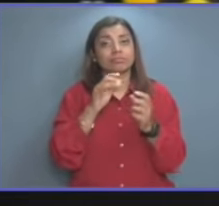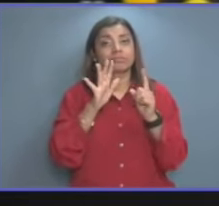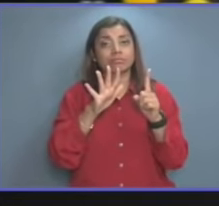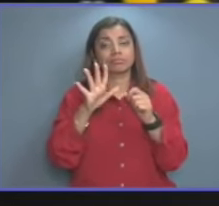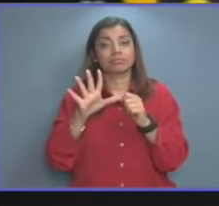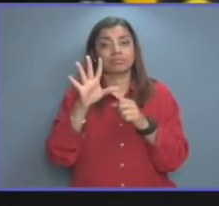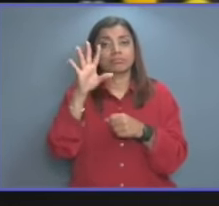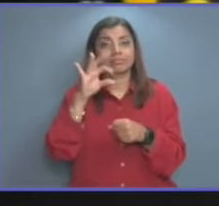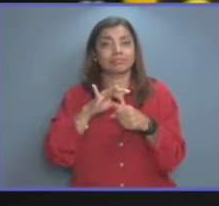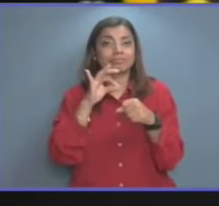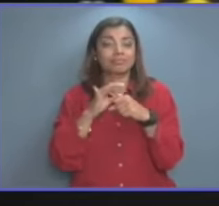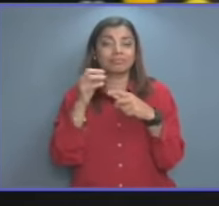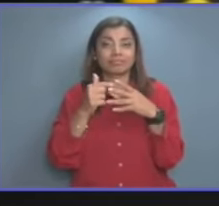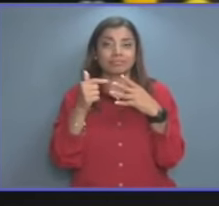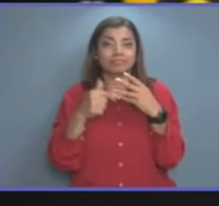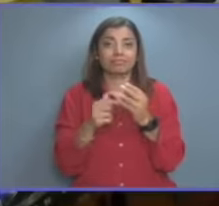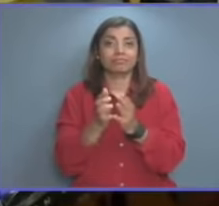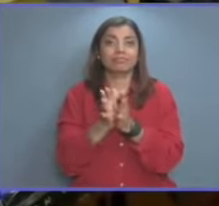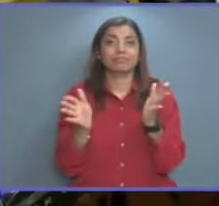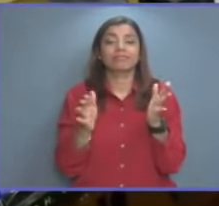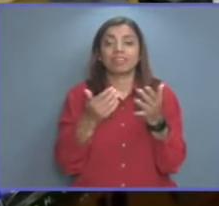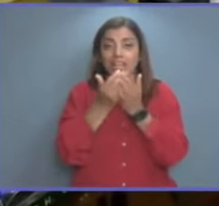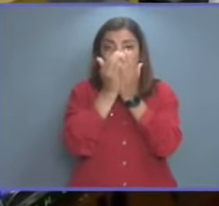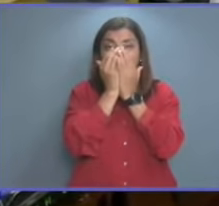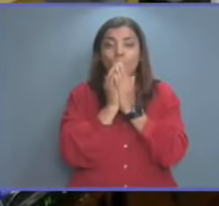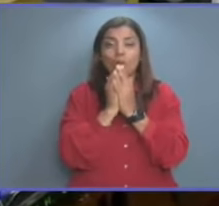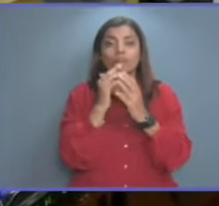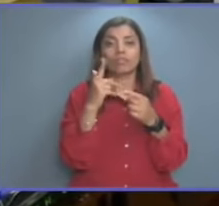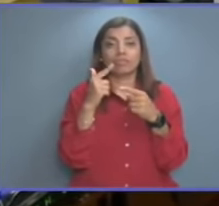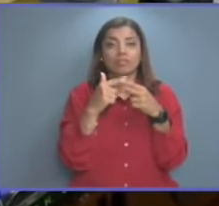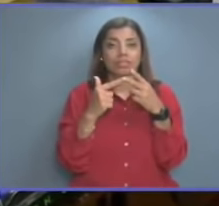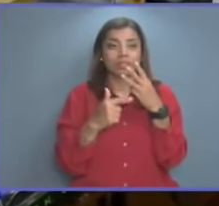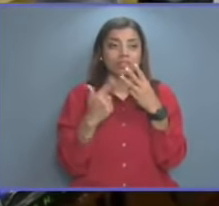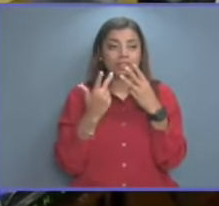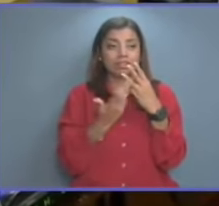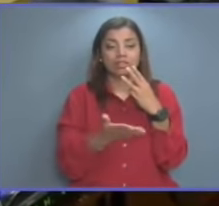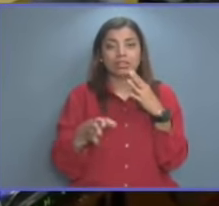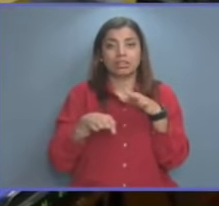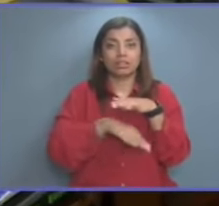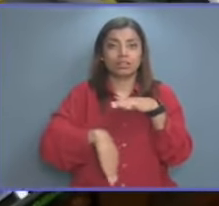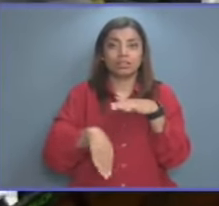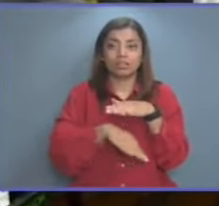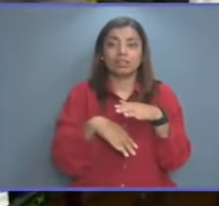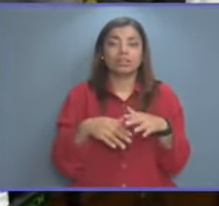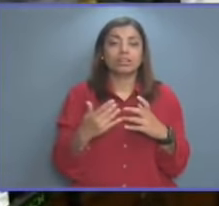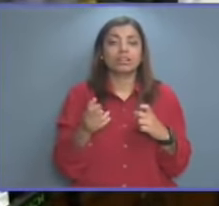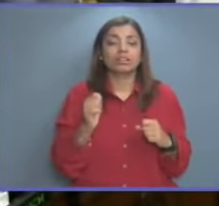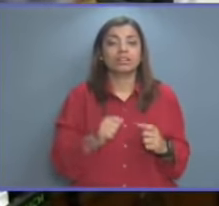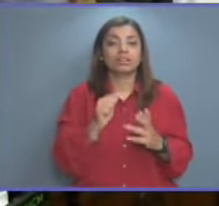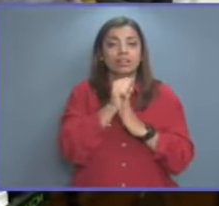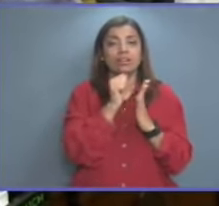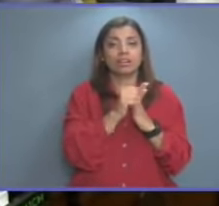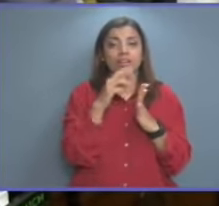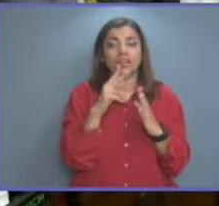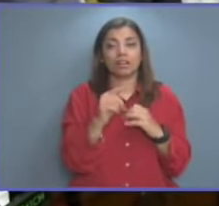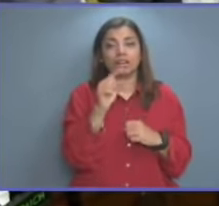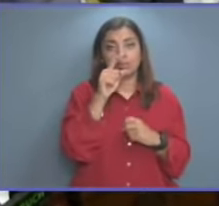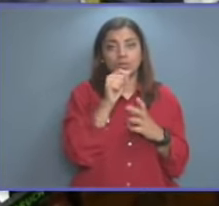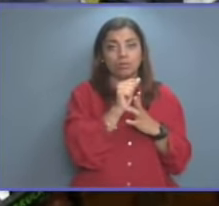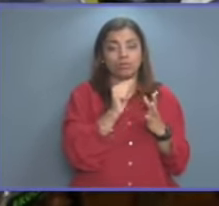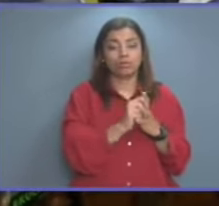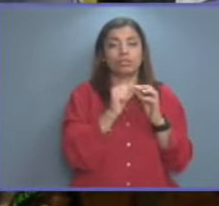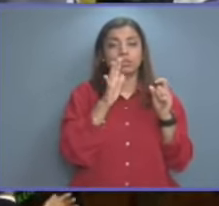general de recursos hídricos basada en tres ejes fundamentales y sustentada en los artículos 1